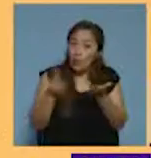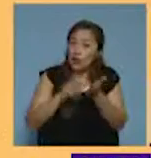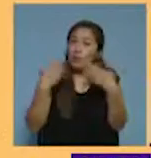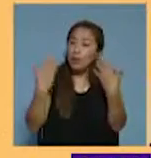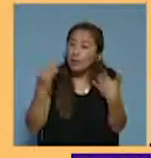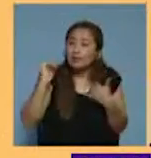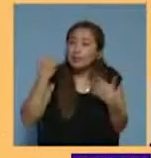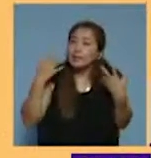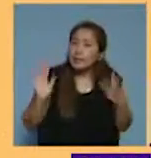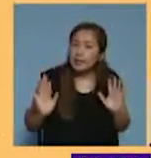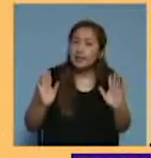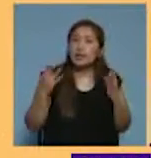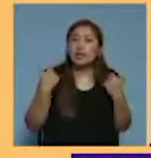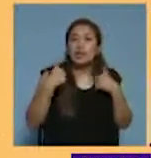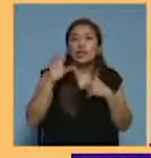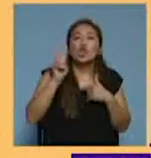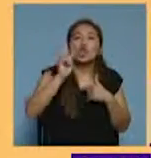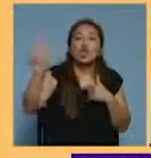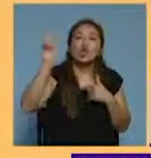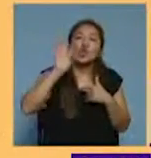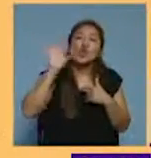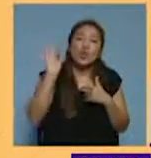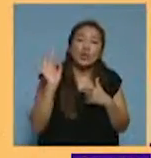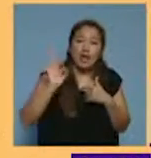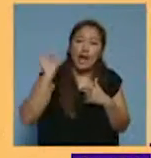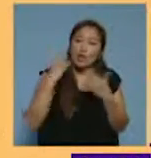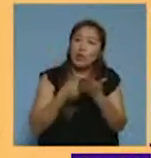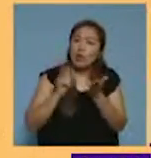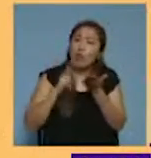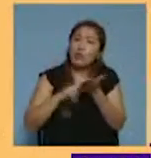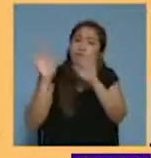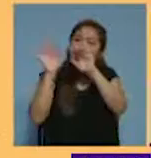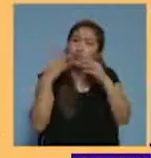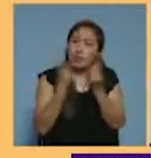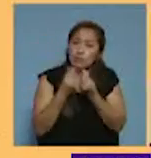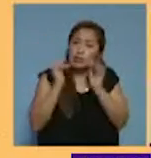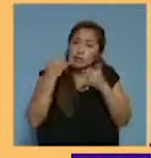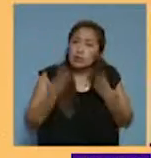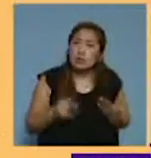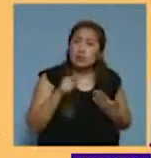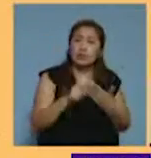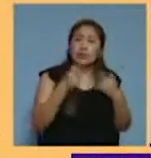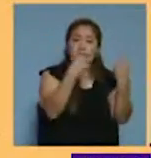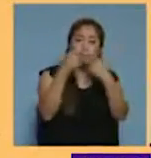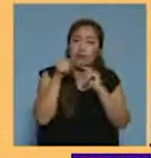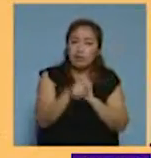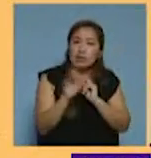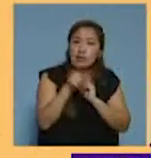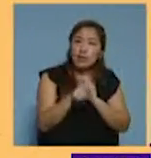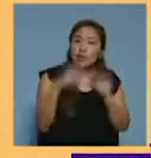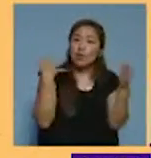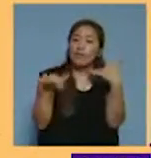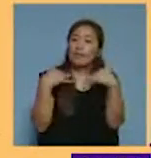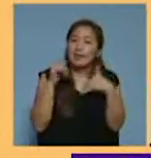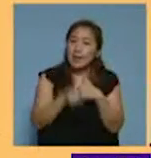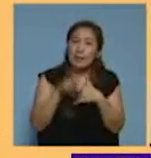o que se repite exactamente en 250 años quiere decir que esas precipitaciones pueden caer en distintos puntos esto de la alerta